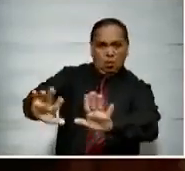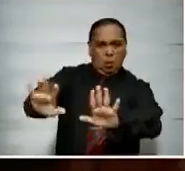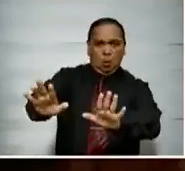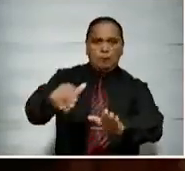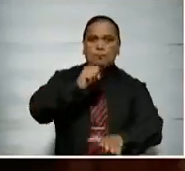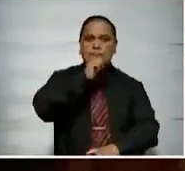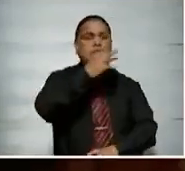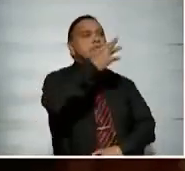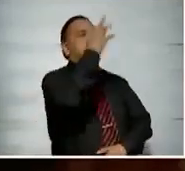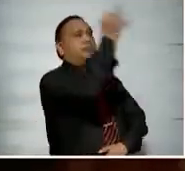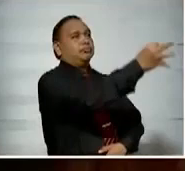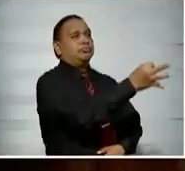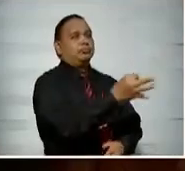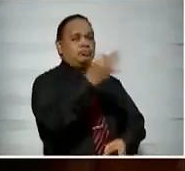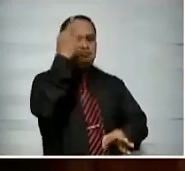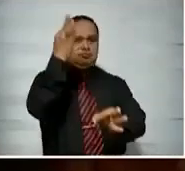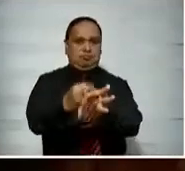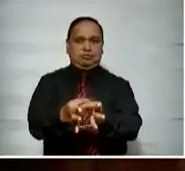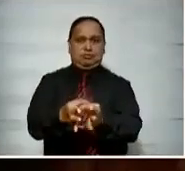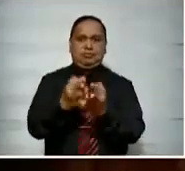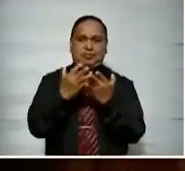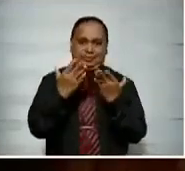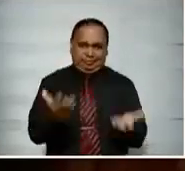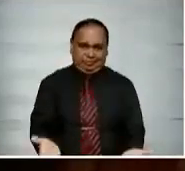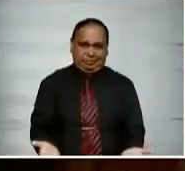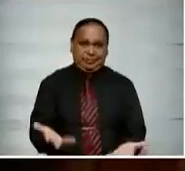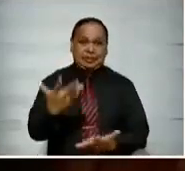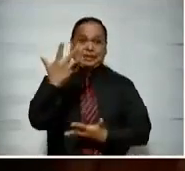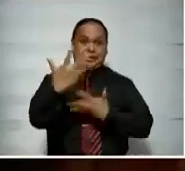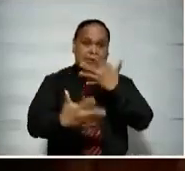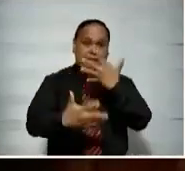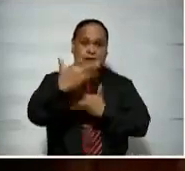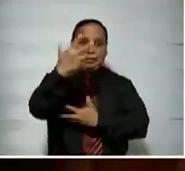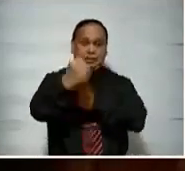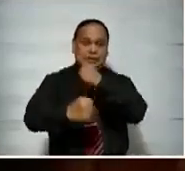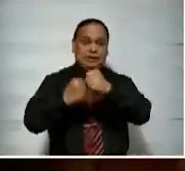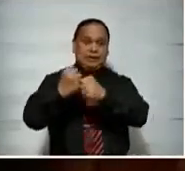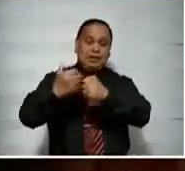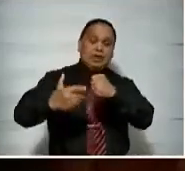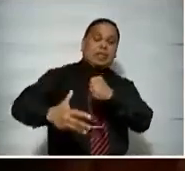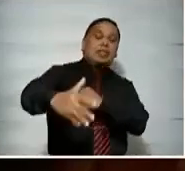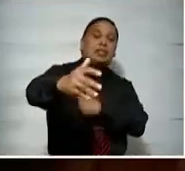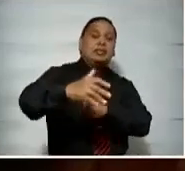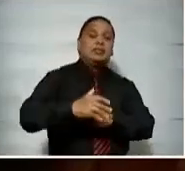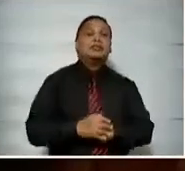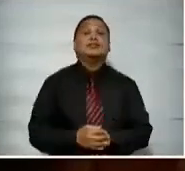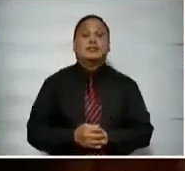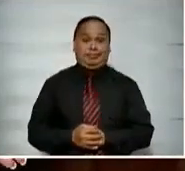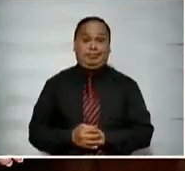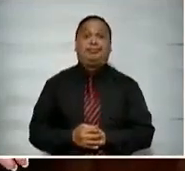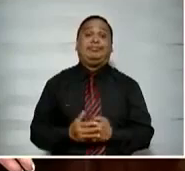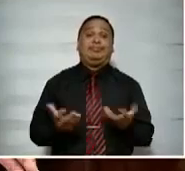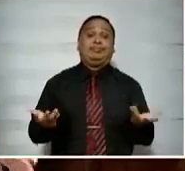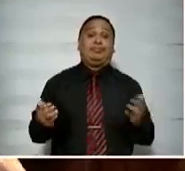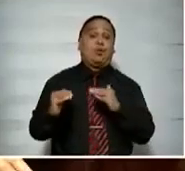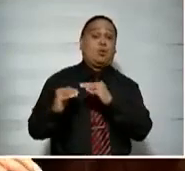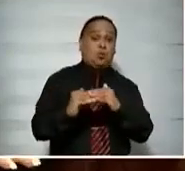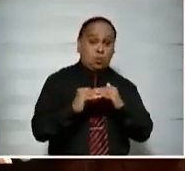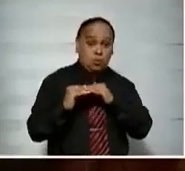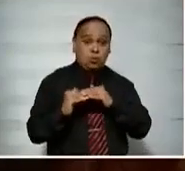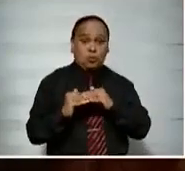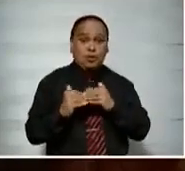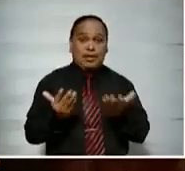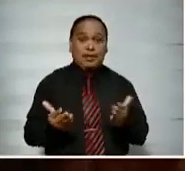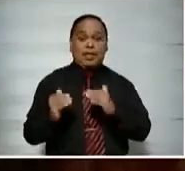uno cumplió históricamente, y hoy te digo, 15 años después, cuando ya crees que no se hizo justicia,